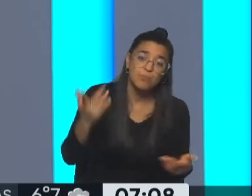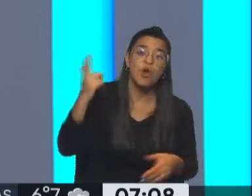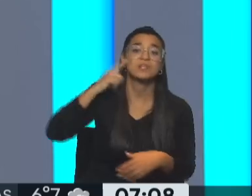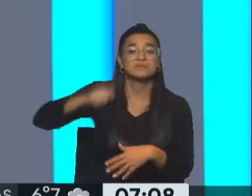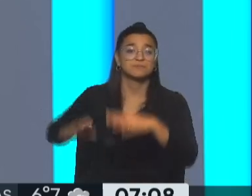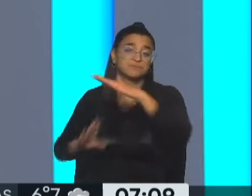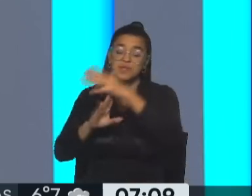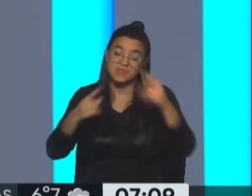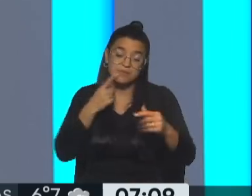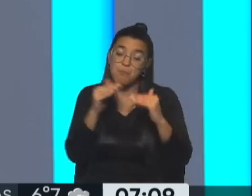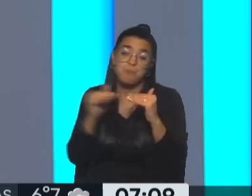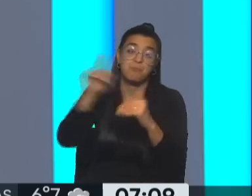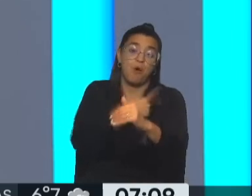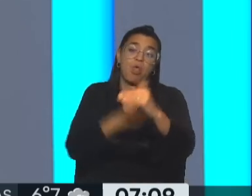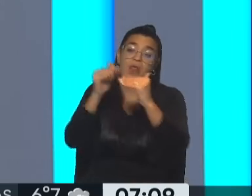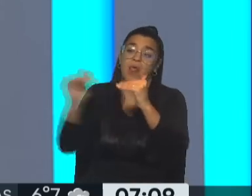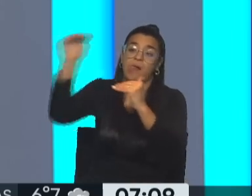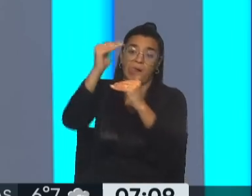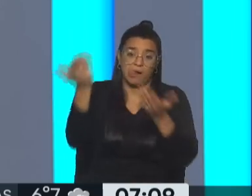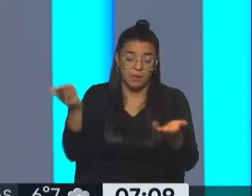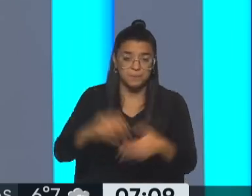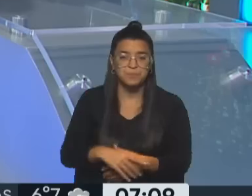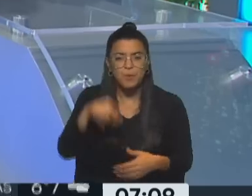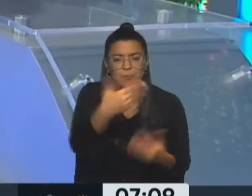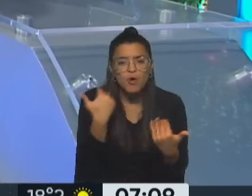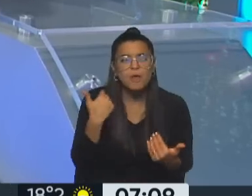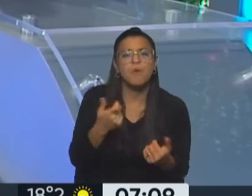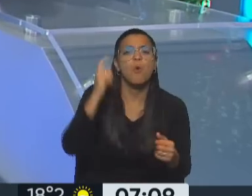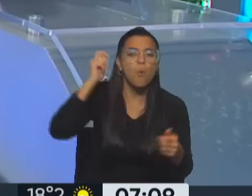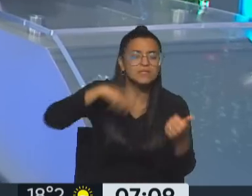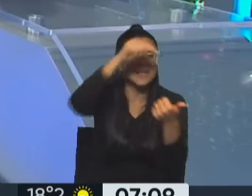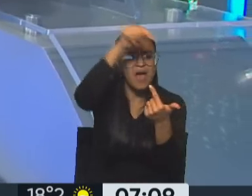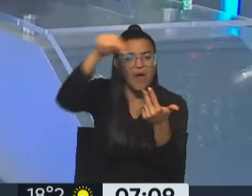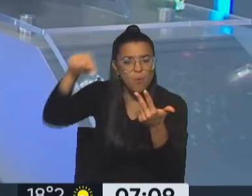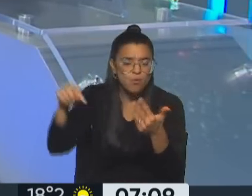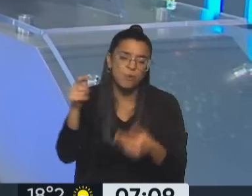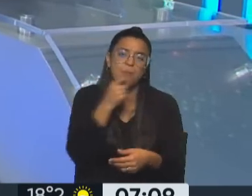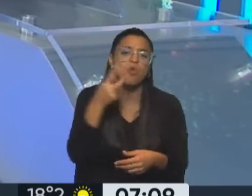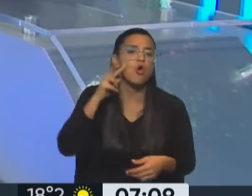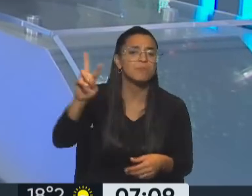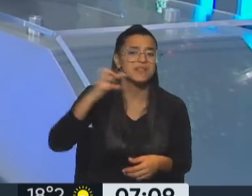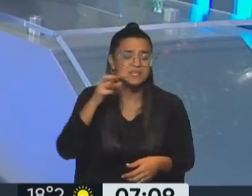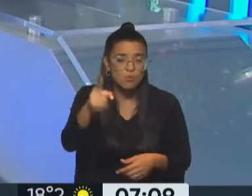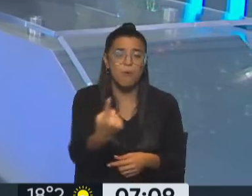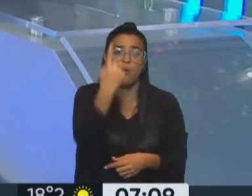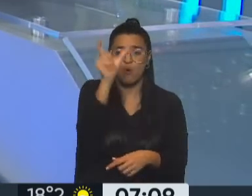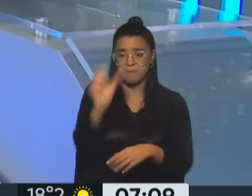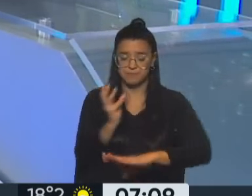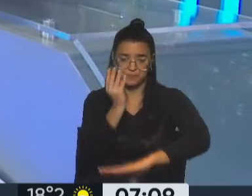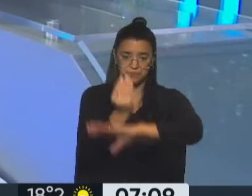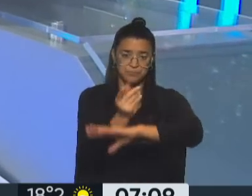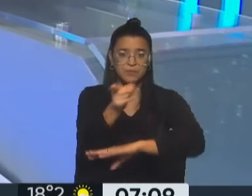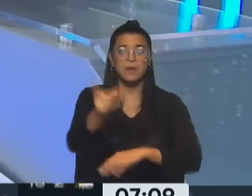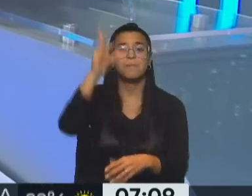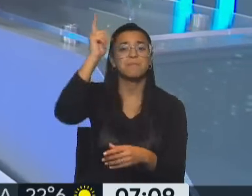un poder superior al resto de los poderes. Podemos ir con cada uno de los jueces. A ver, en el año 2019 se indica que uno de los integrantes de del